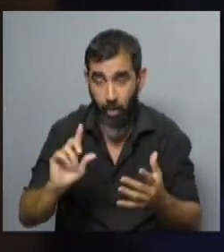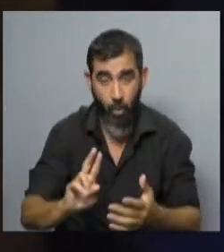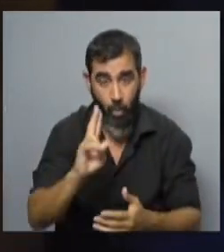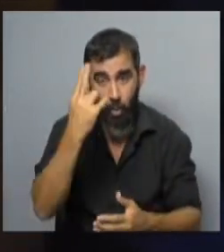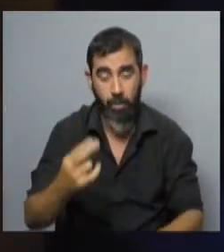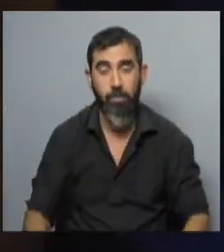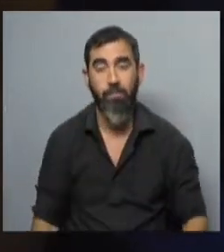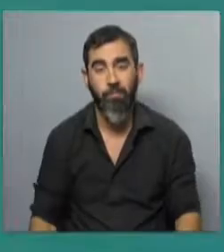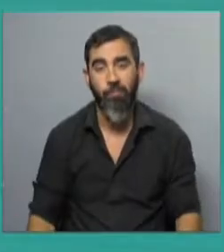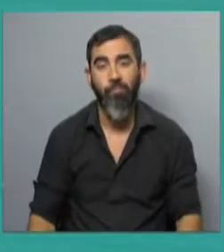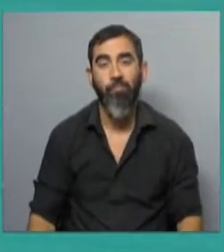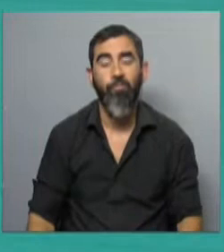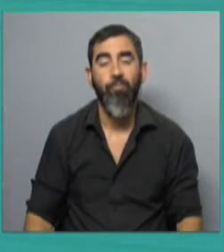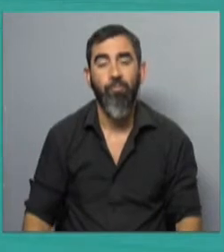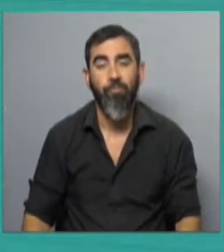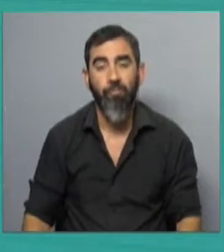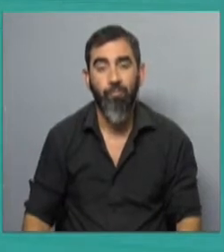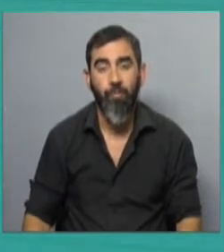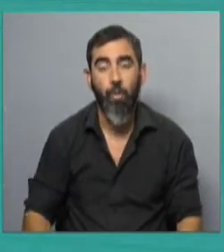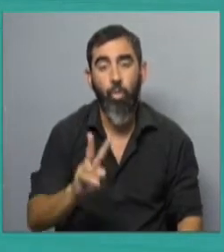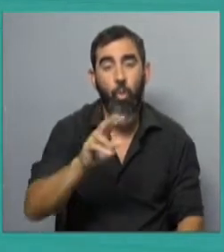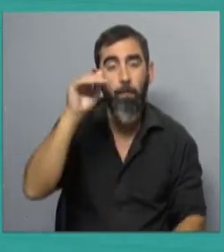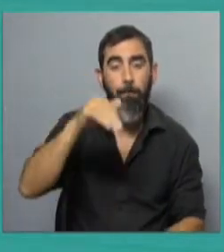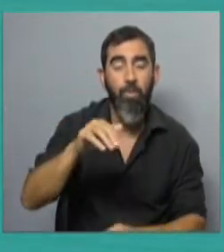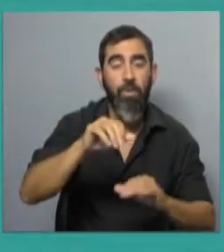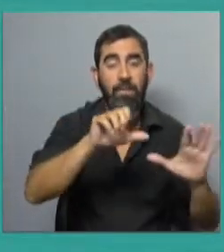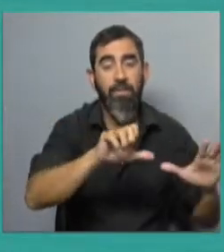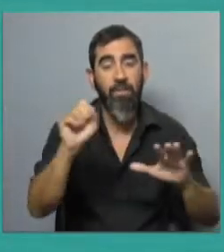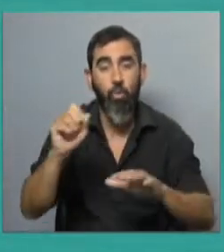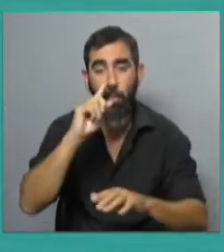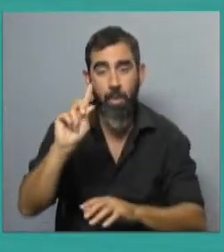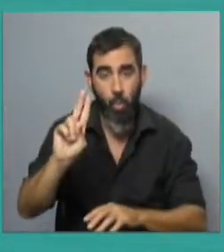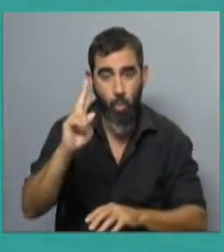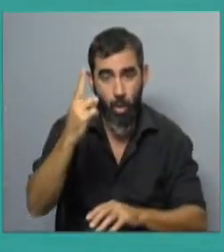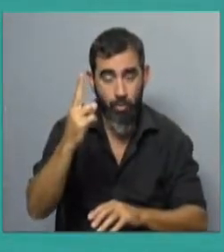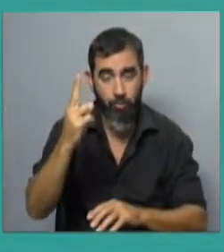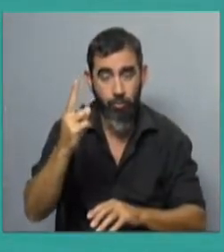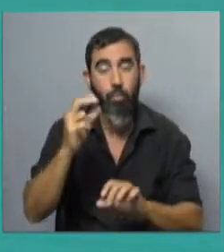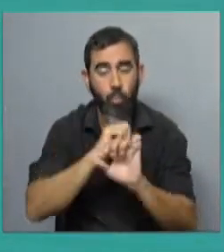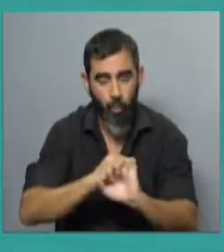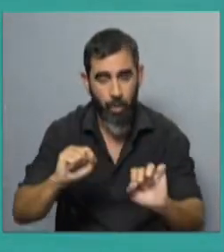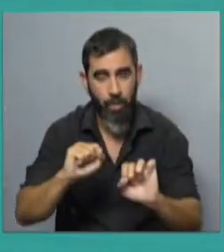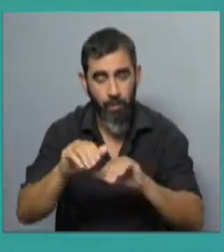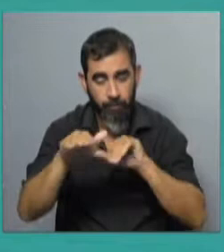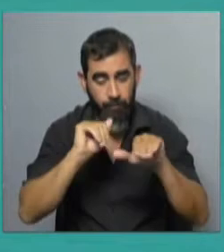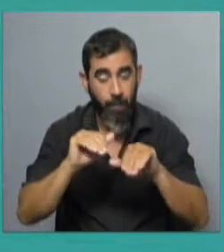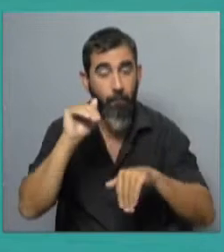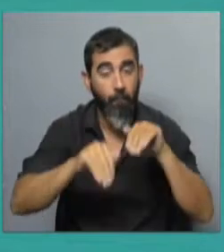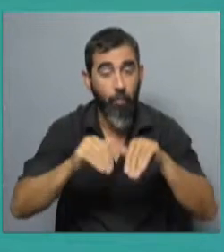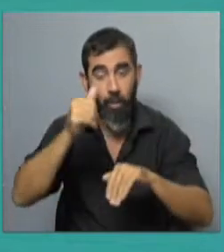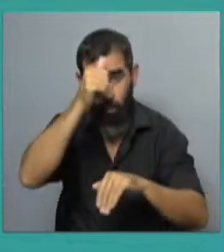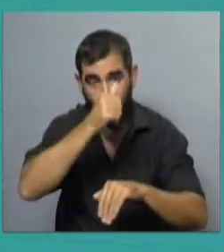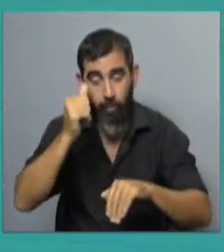país. Más de 2.600.000 uruguayos y uruguayas están convocados para el próximo